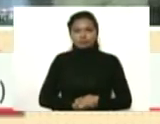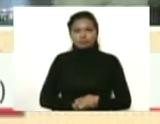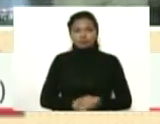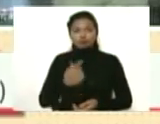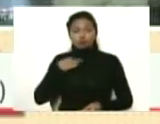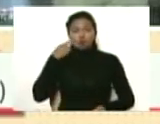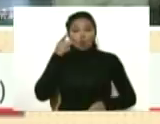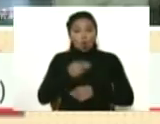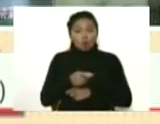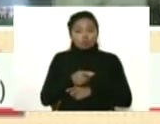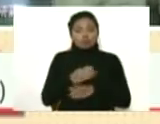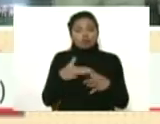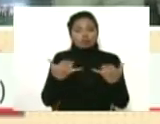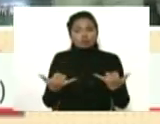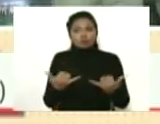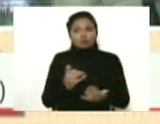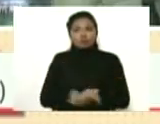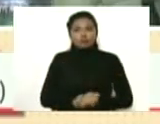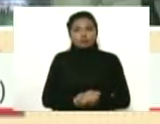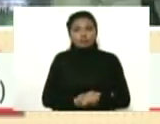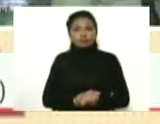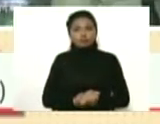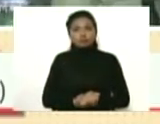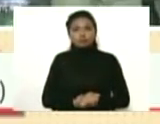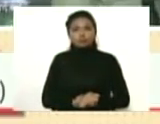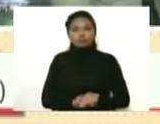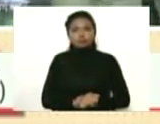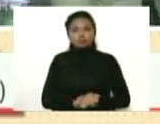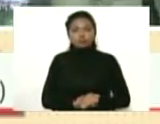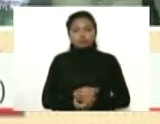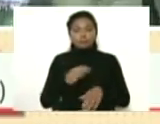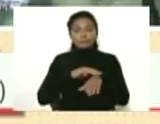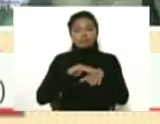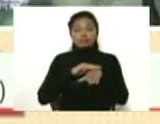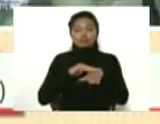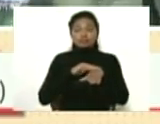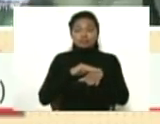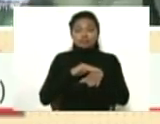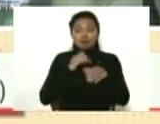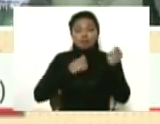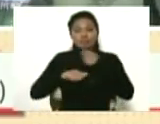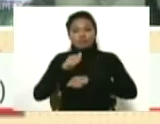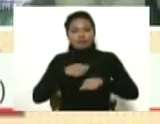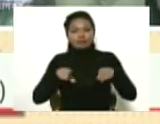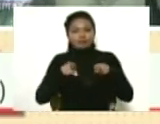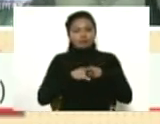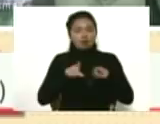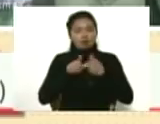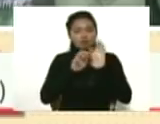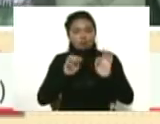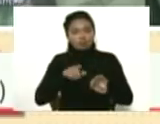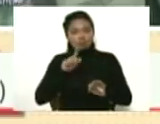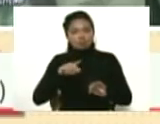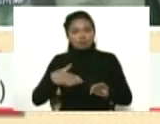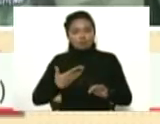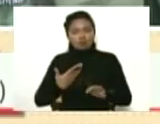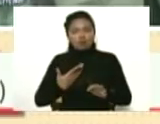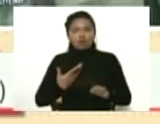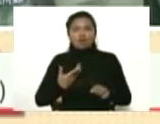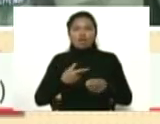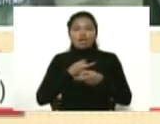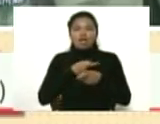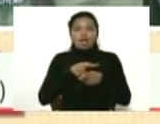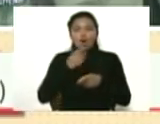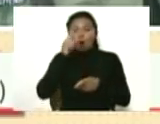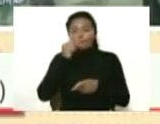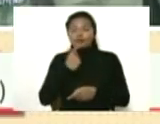la orden para que el Ministerio Popular para la Defensa, general Vladimir Padrín,